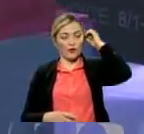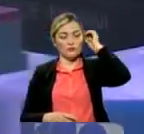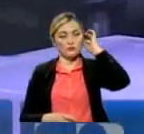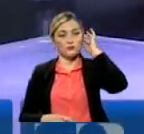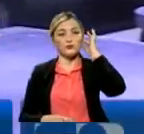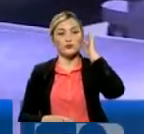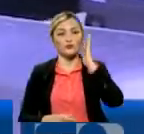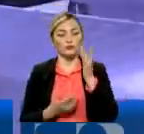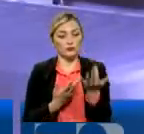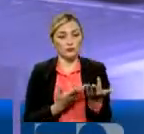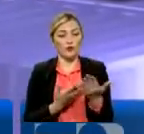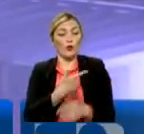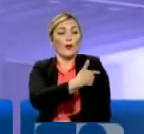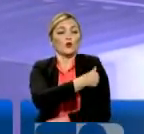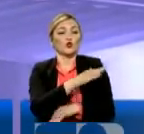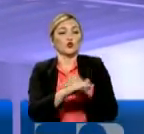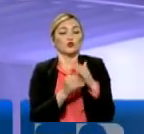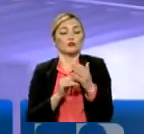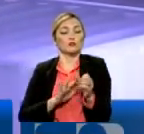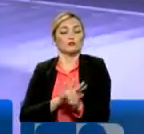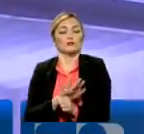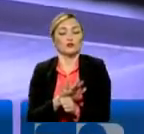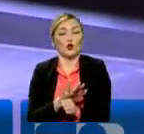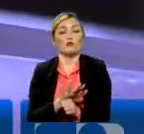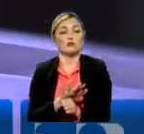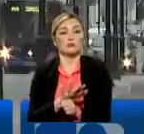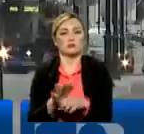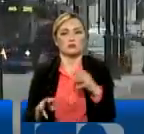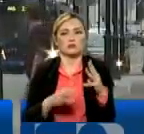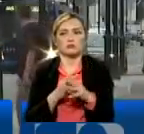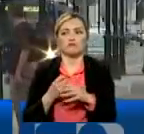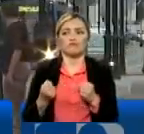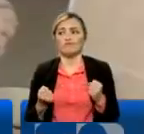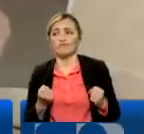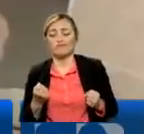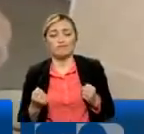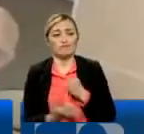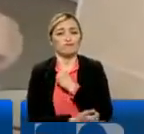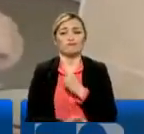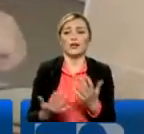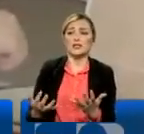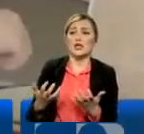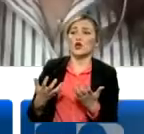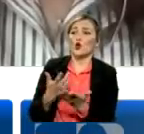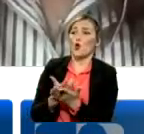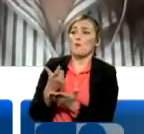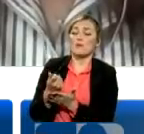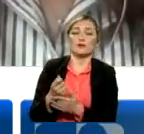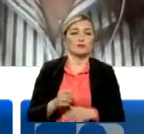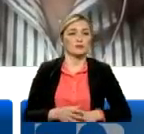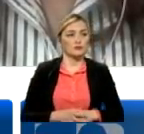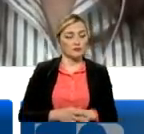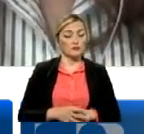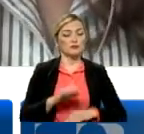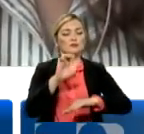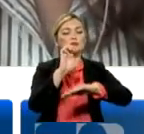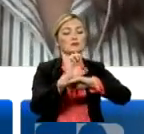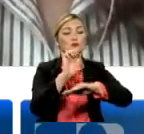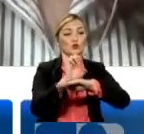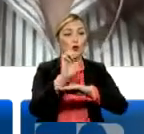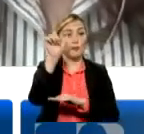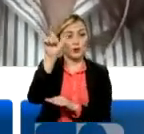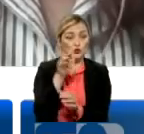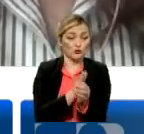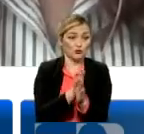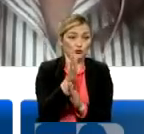La expectativa por las vacunas contra el COVID-19 tiene en vilo al mundo. Todos los países quieren acceder a ellas. Y en el caso de Ecuador, según